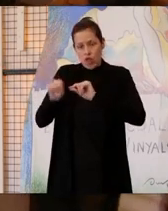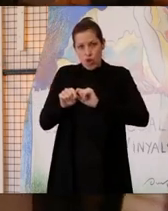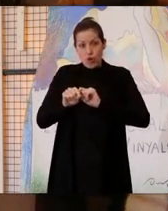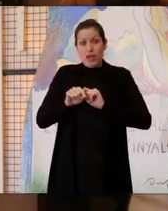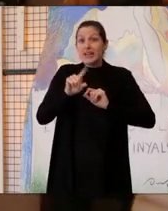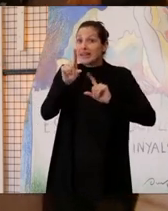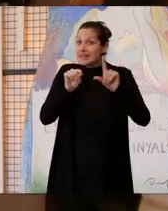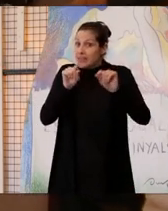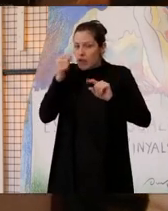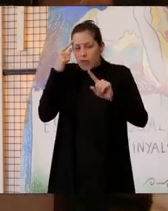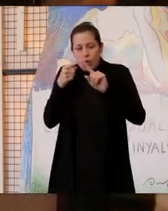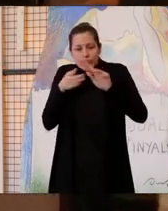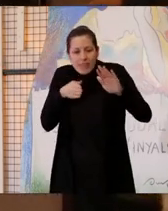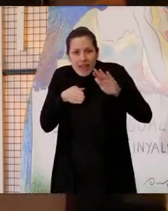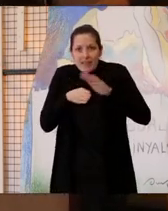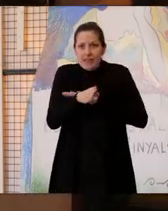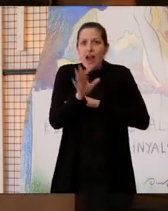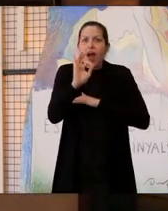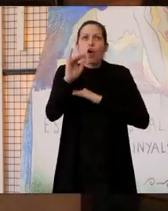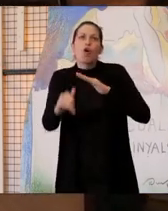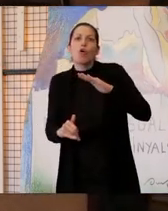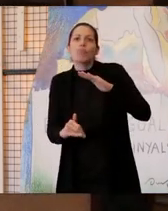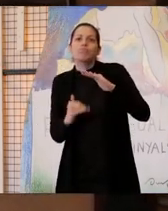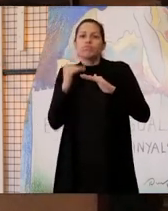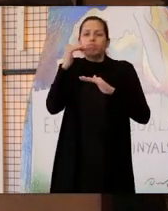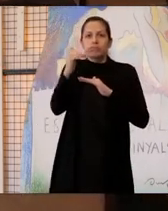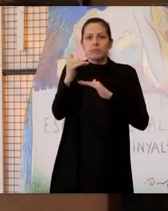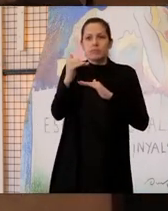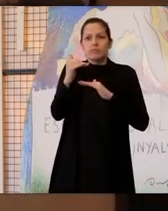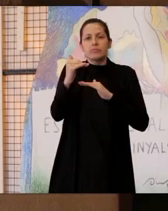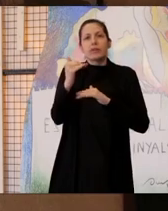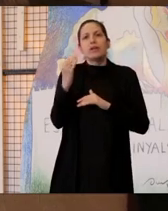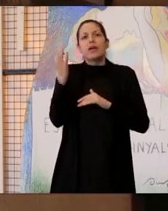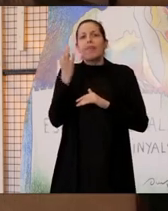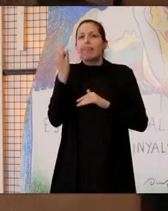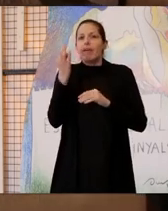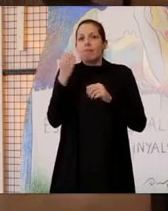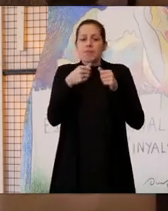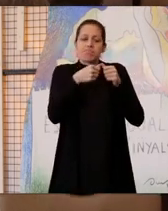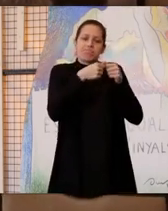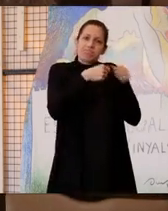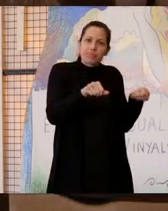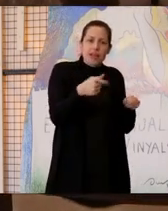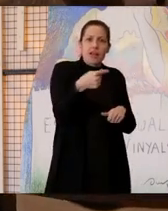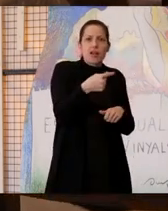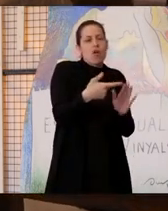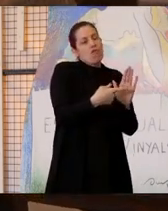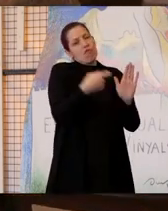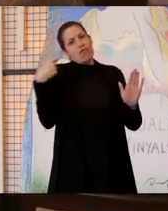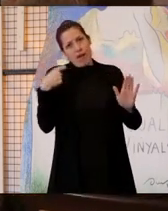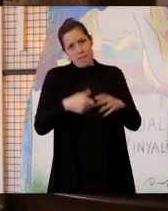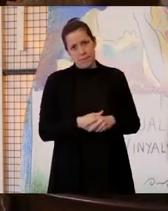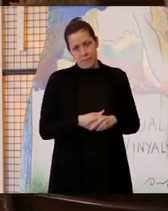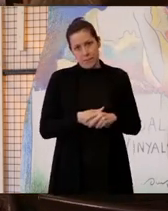para entrar o para ascender neutralice los prejuicios es importante